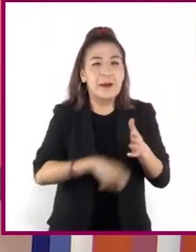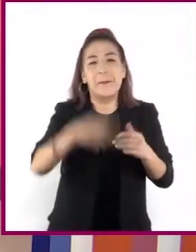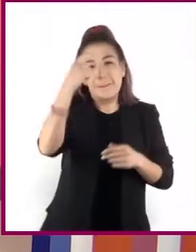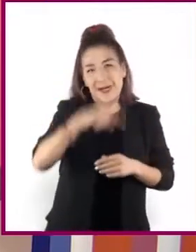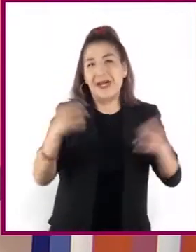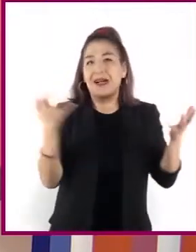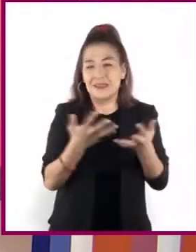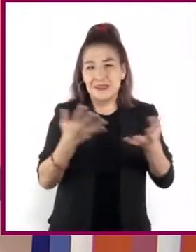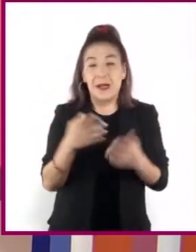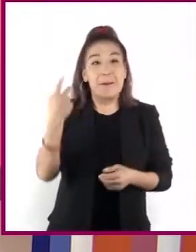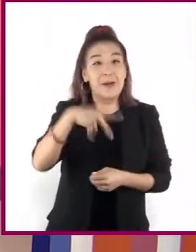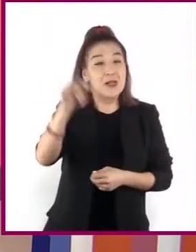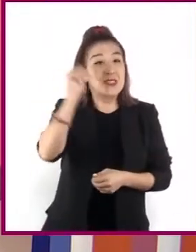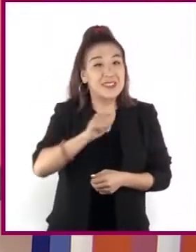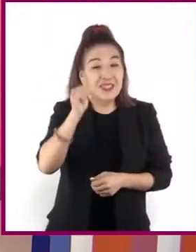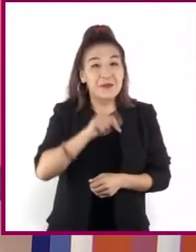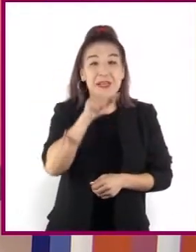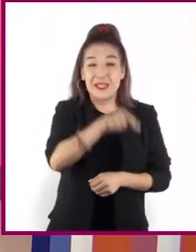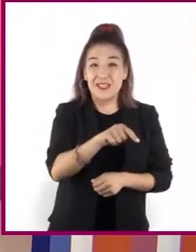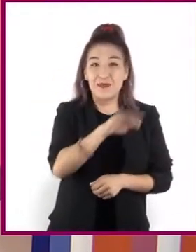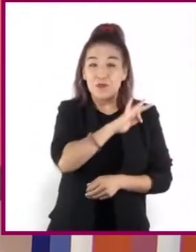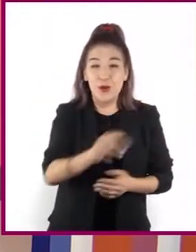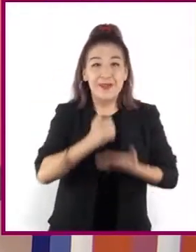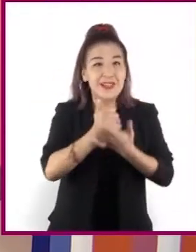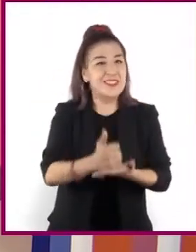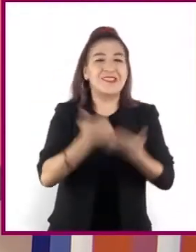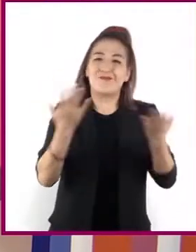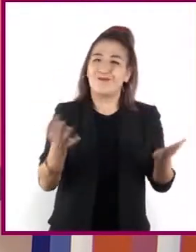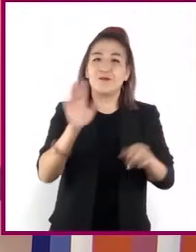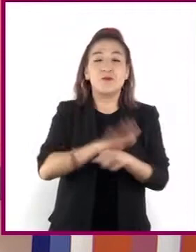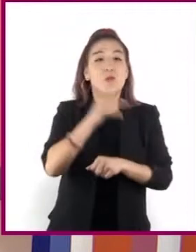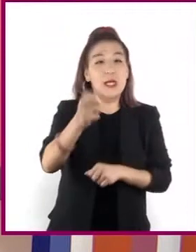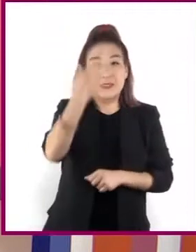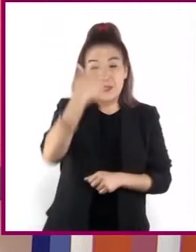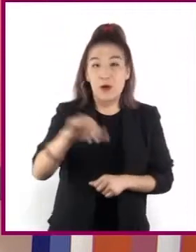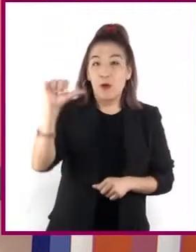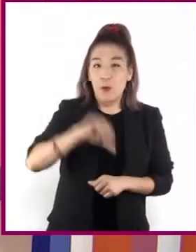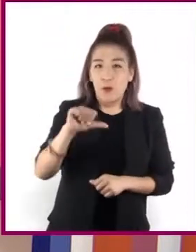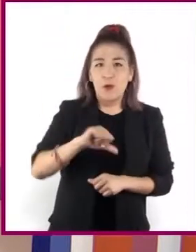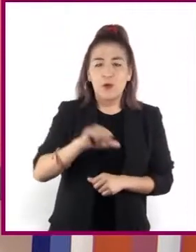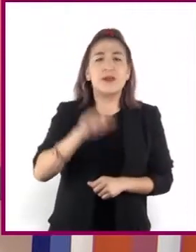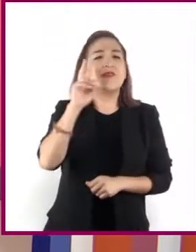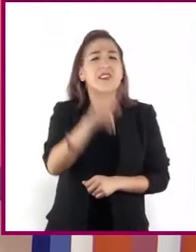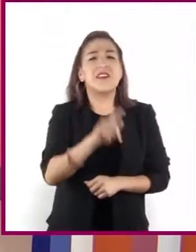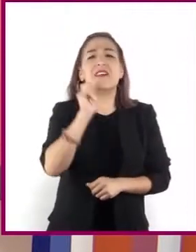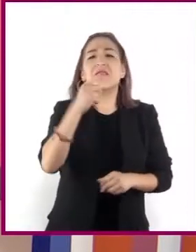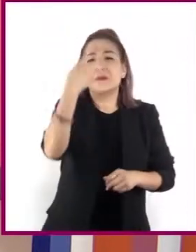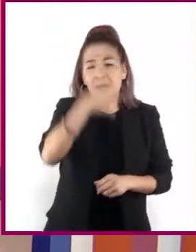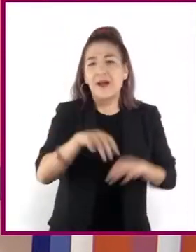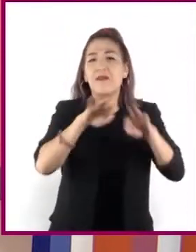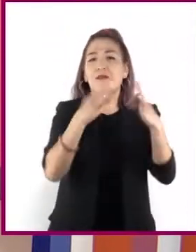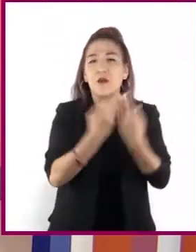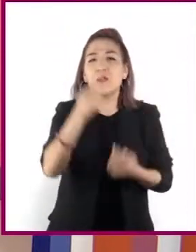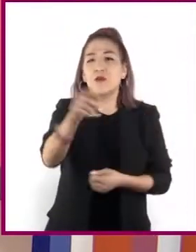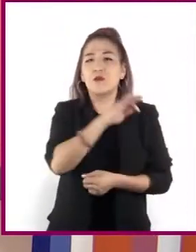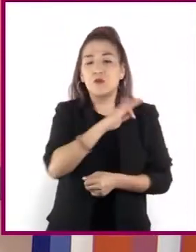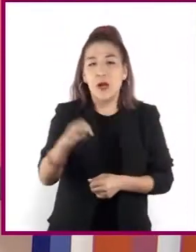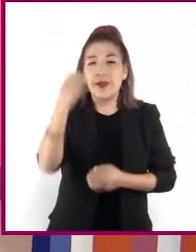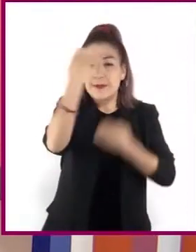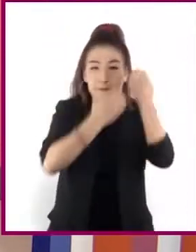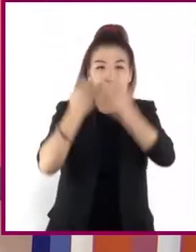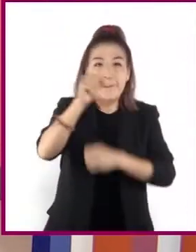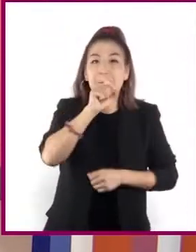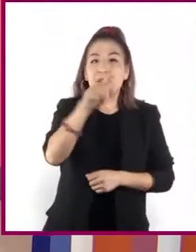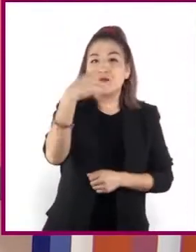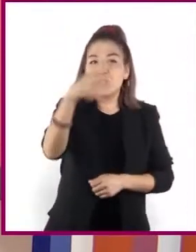realizar, pero no siempre sucede de esa manera. Por eso, en esta ocasión, veremos la forma en que ustedes pueden autoevaluar